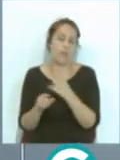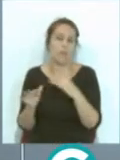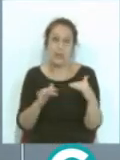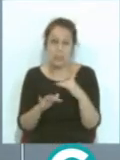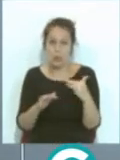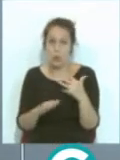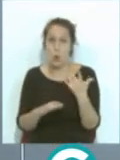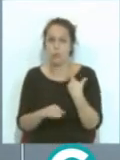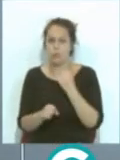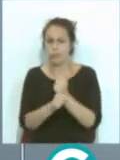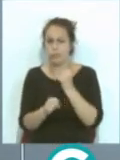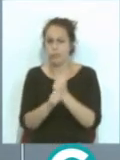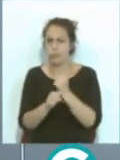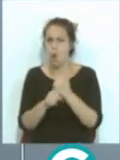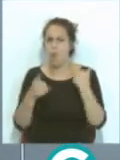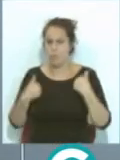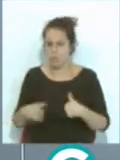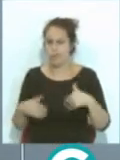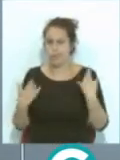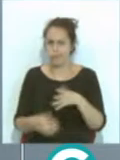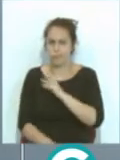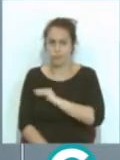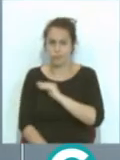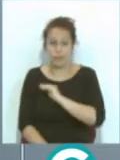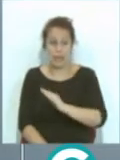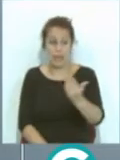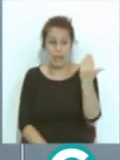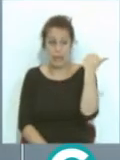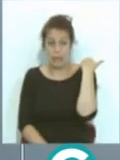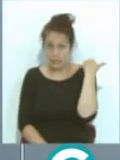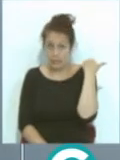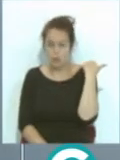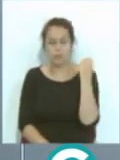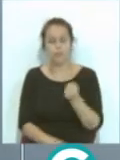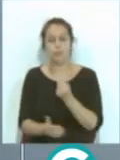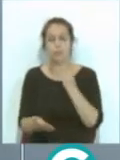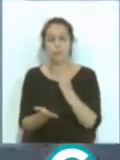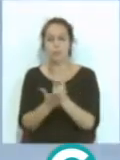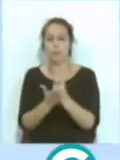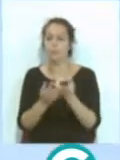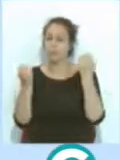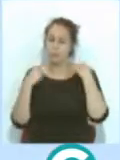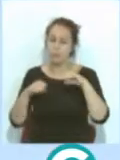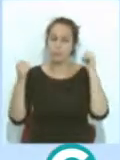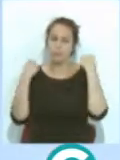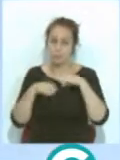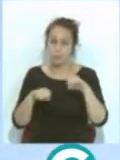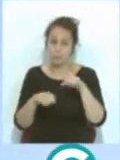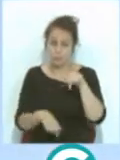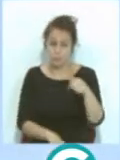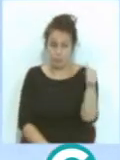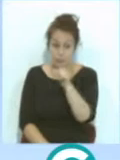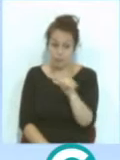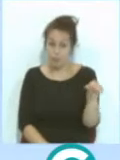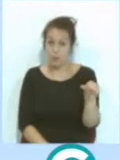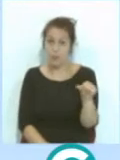donde hubo mucho trabajo físico. En el día de ayer ya volvía a los entrenamientos, con lo cual esta semana no va